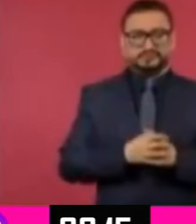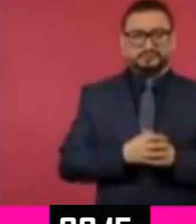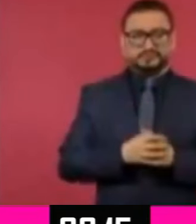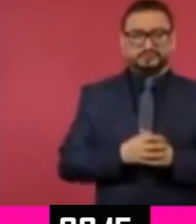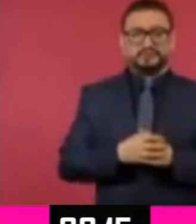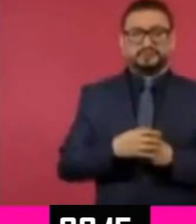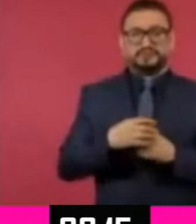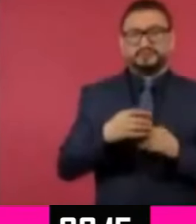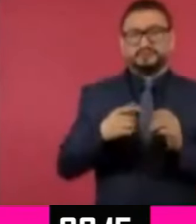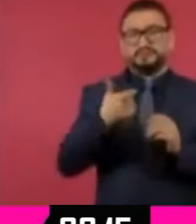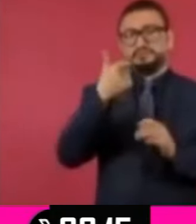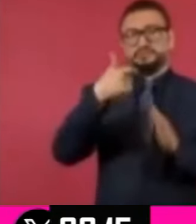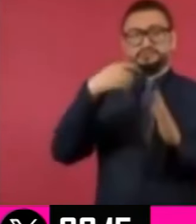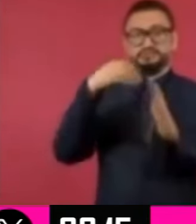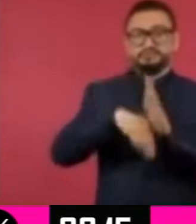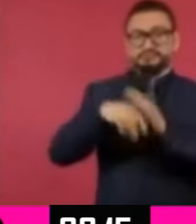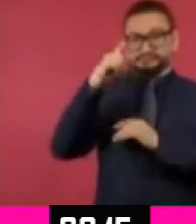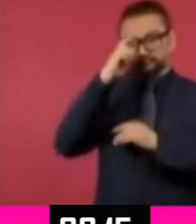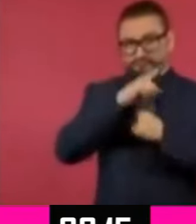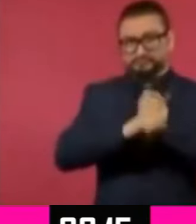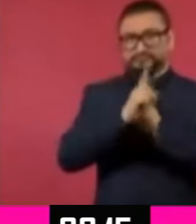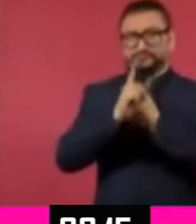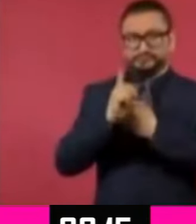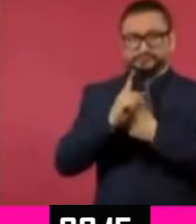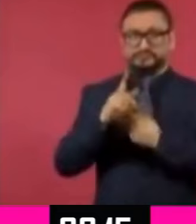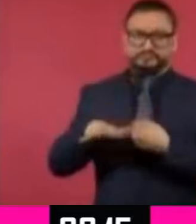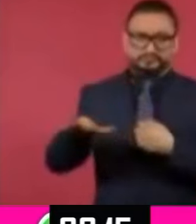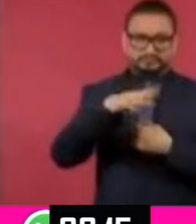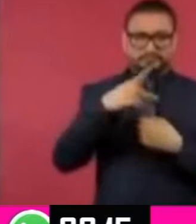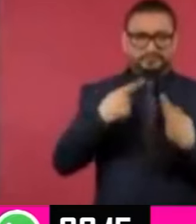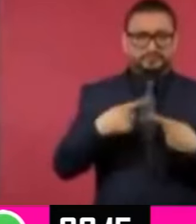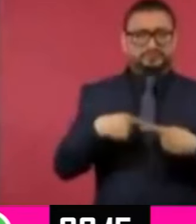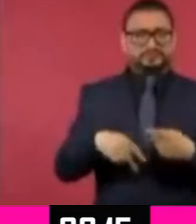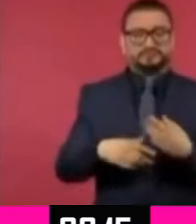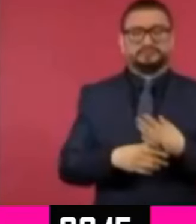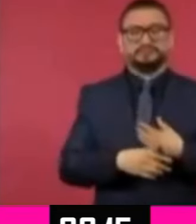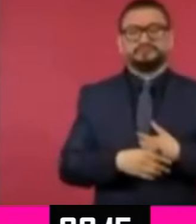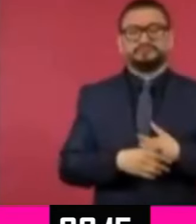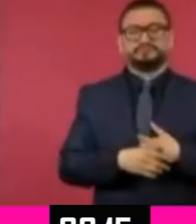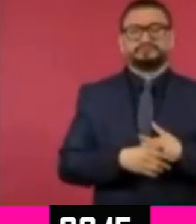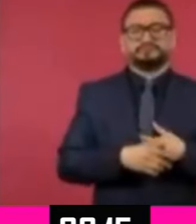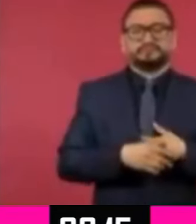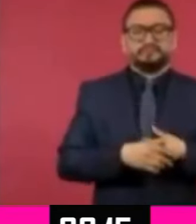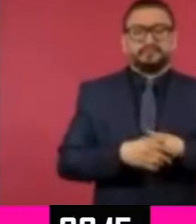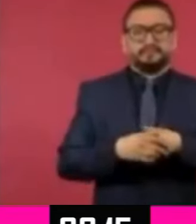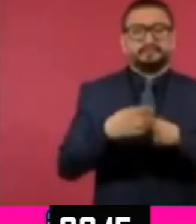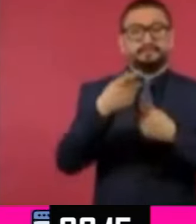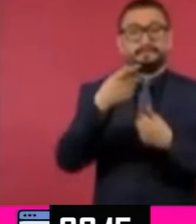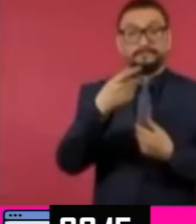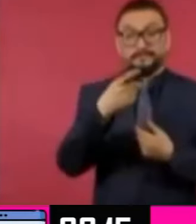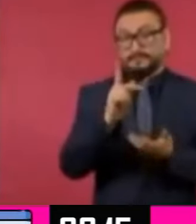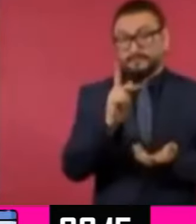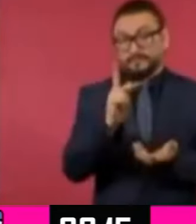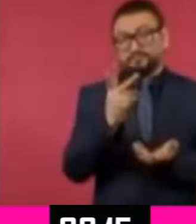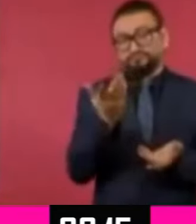la economía de los pueblos. Pero qué bien que